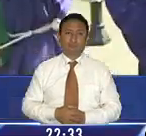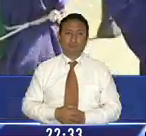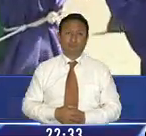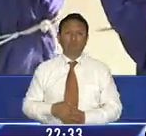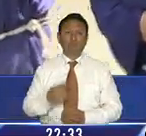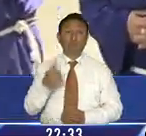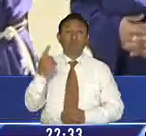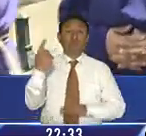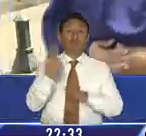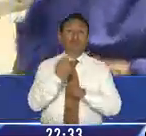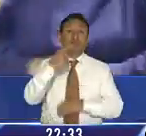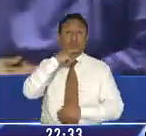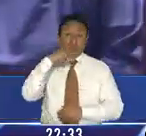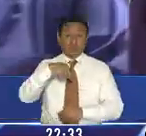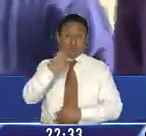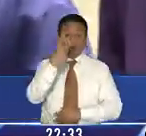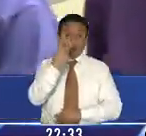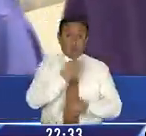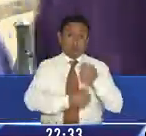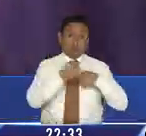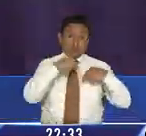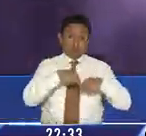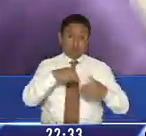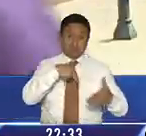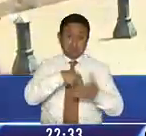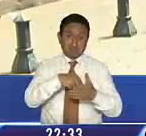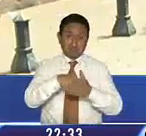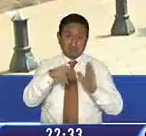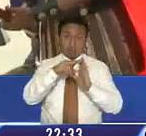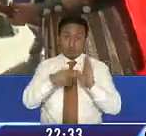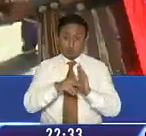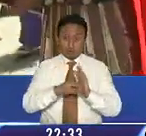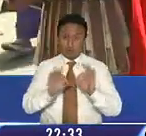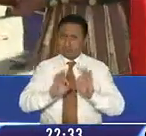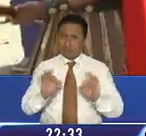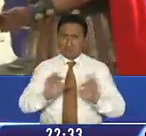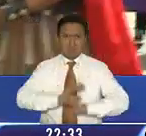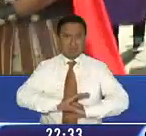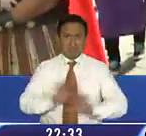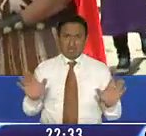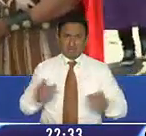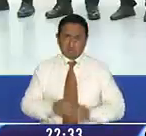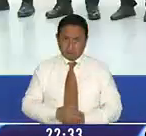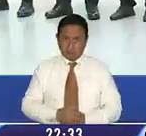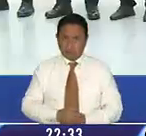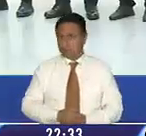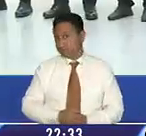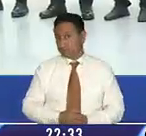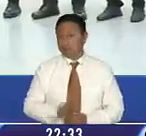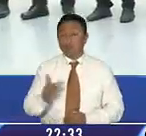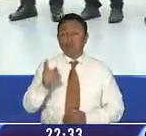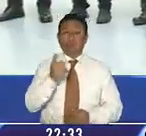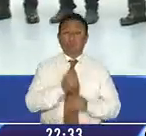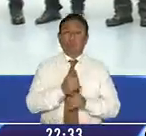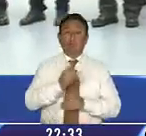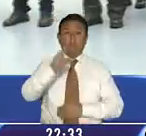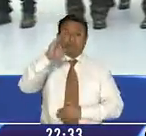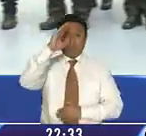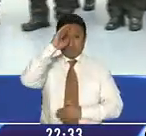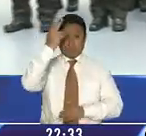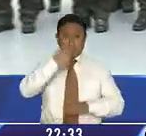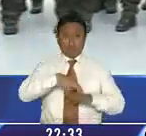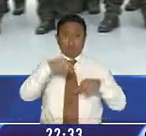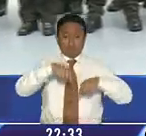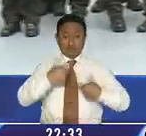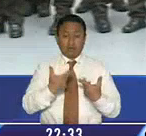Será el primer feriado en 2 años que no tendrá restricciones de aforos ni medidas sanitarias drásticas. Y por eso, la Policía Nacional